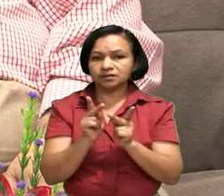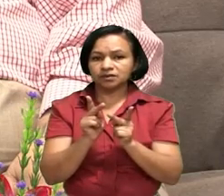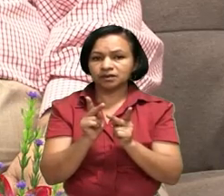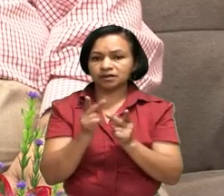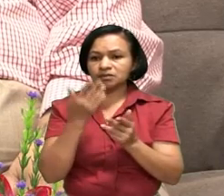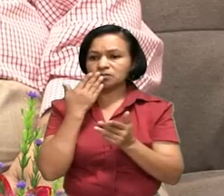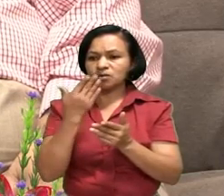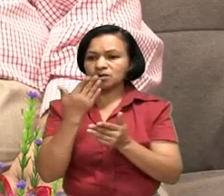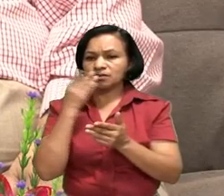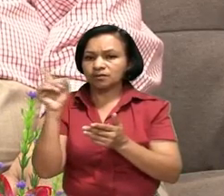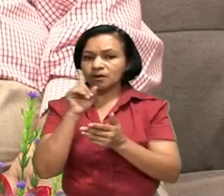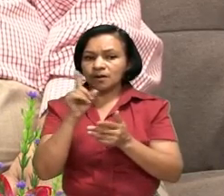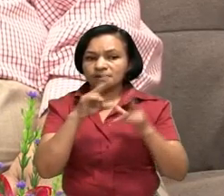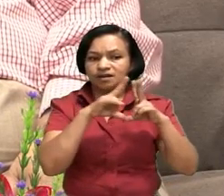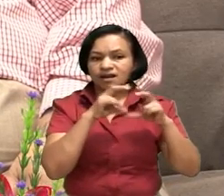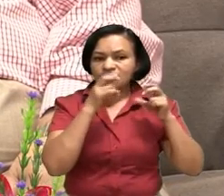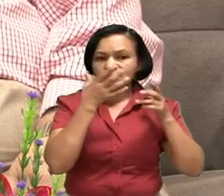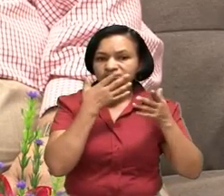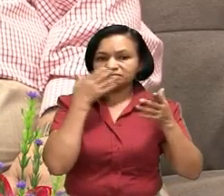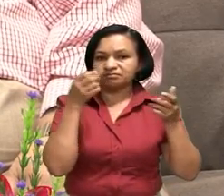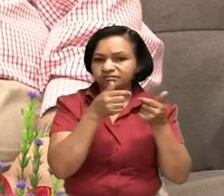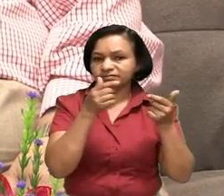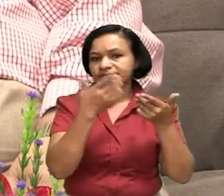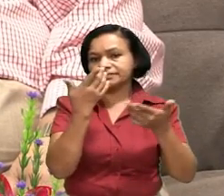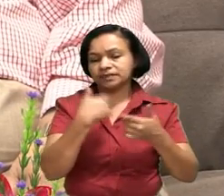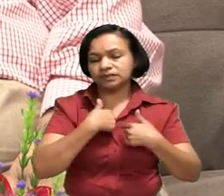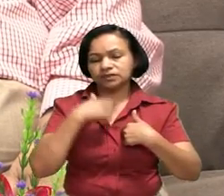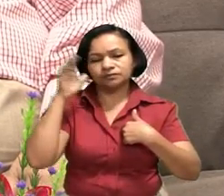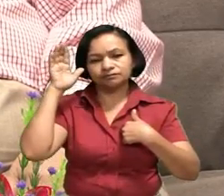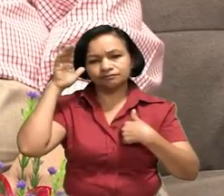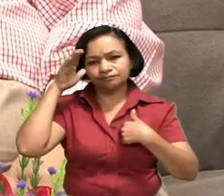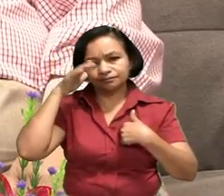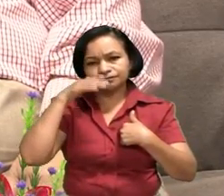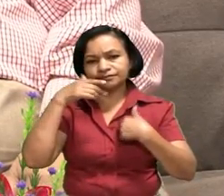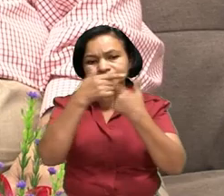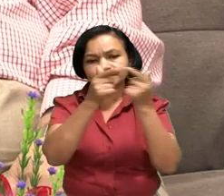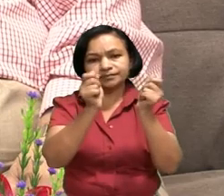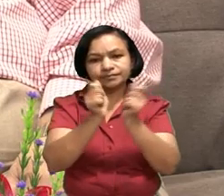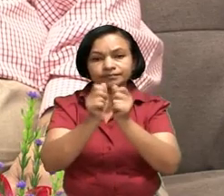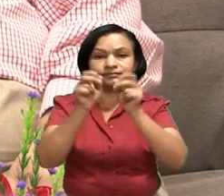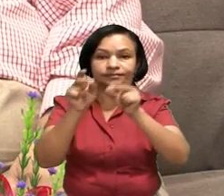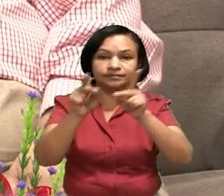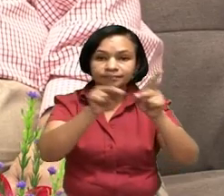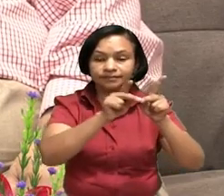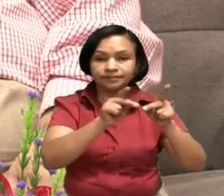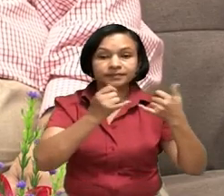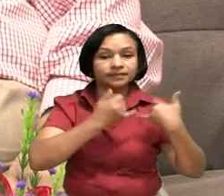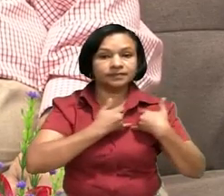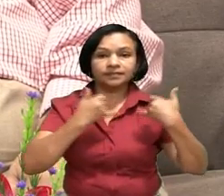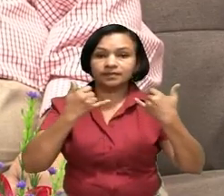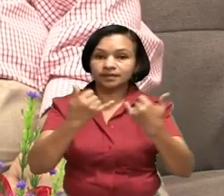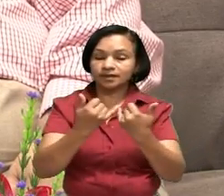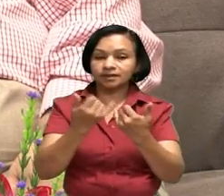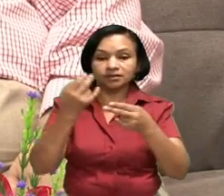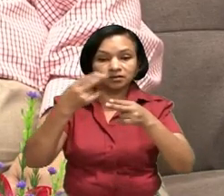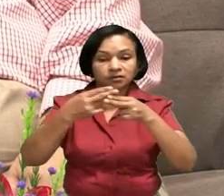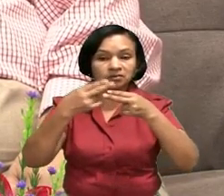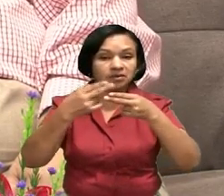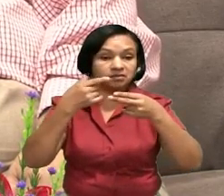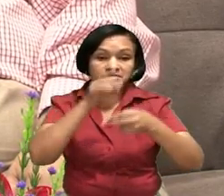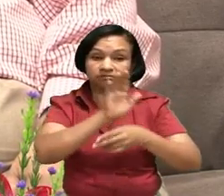destruir al país y yo me lamento que esos grupos esas personas esas instituciones llámense como se llamen